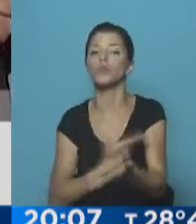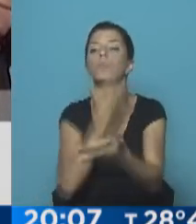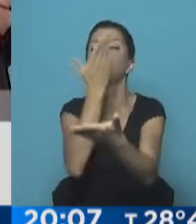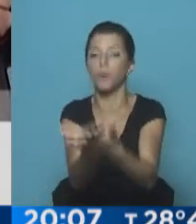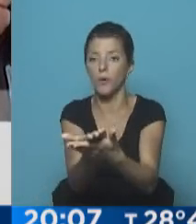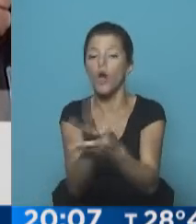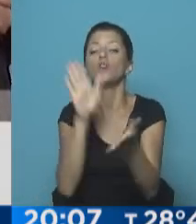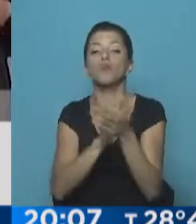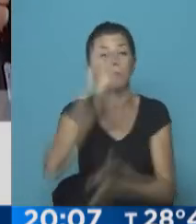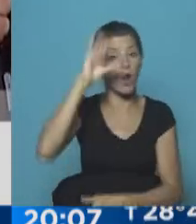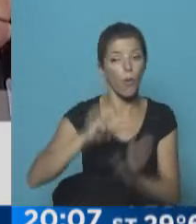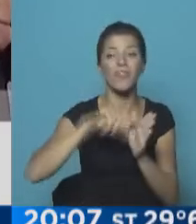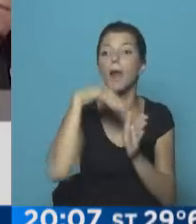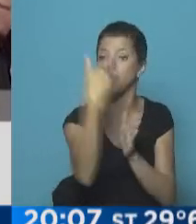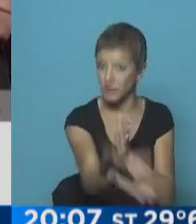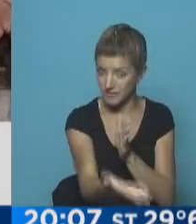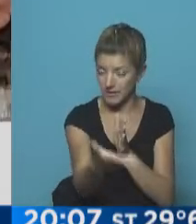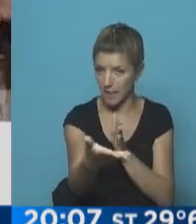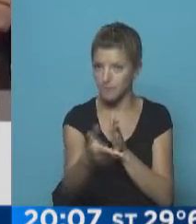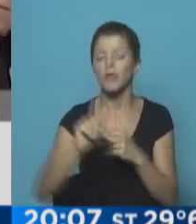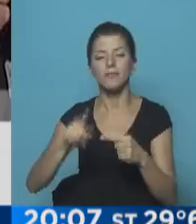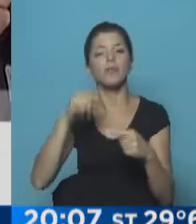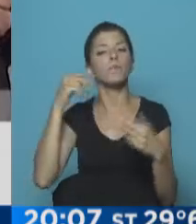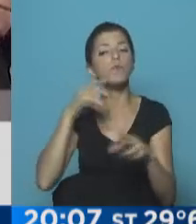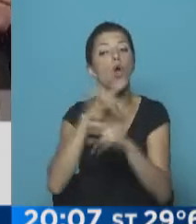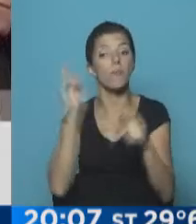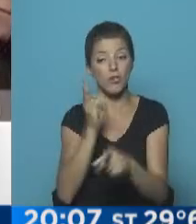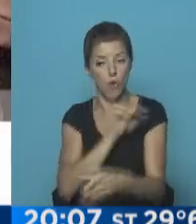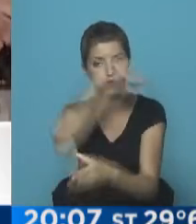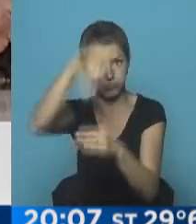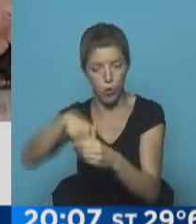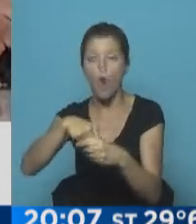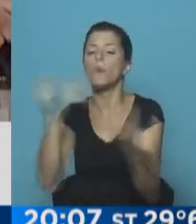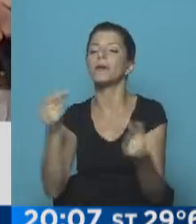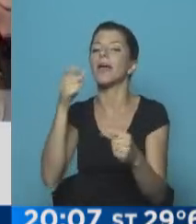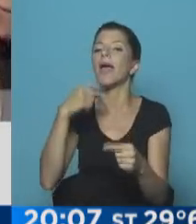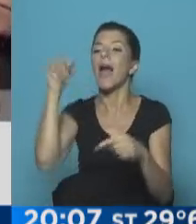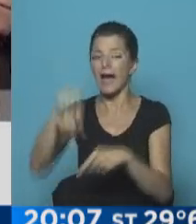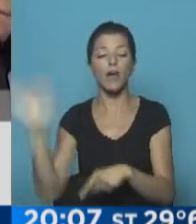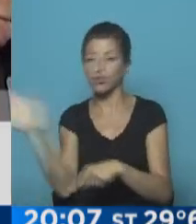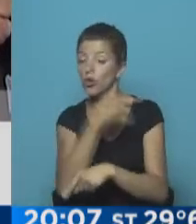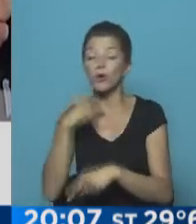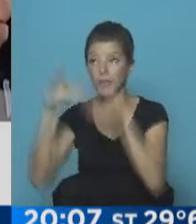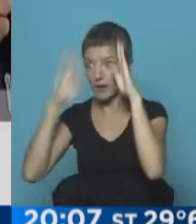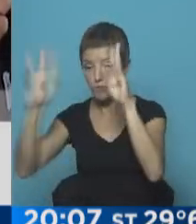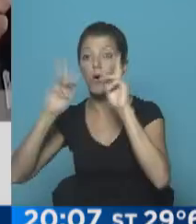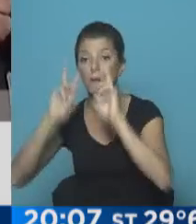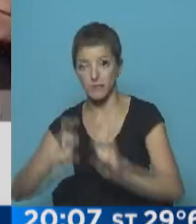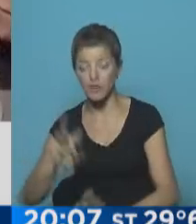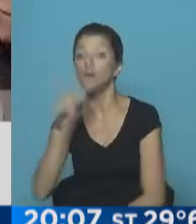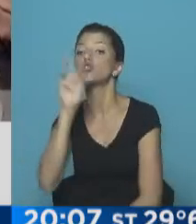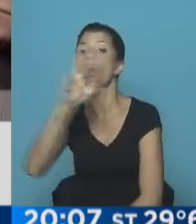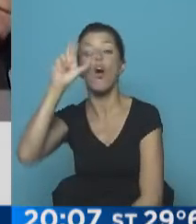de la provincia de Buenos Aires con la finalidad de intentar unificar todas las causas aquí en el juez federal Sergio Torres. Y esto es lo